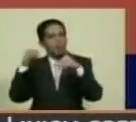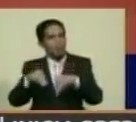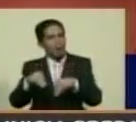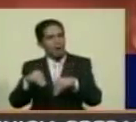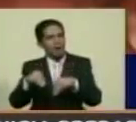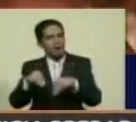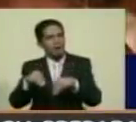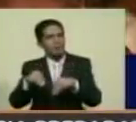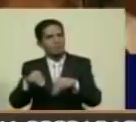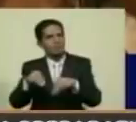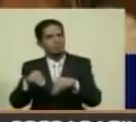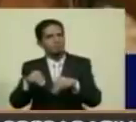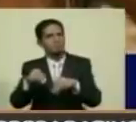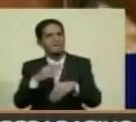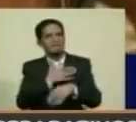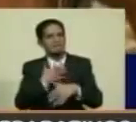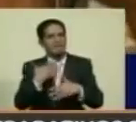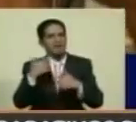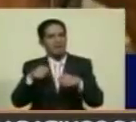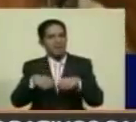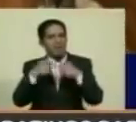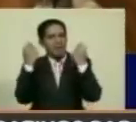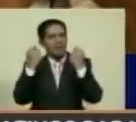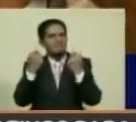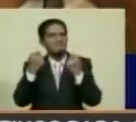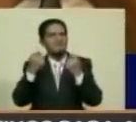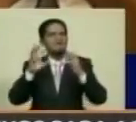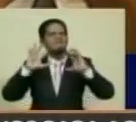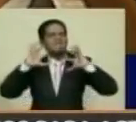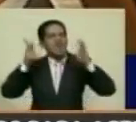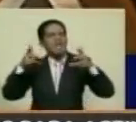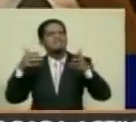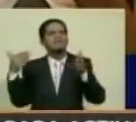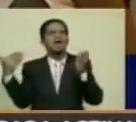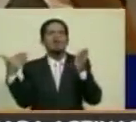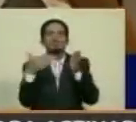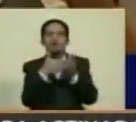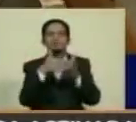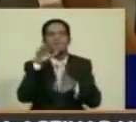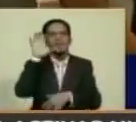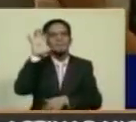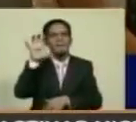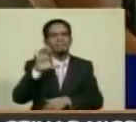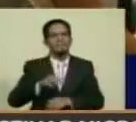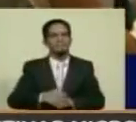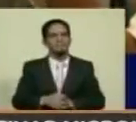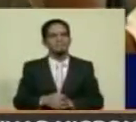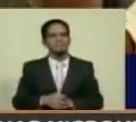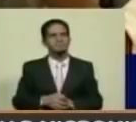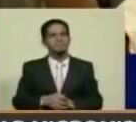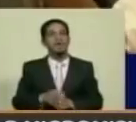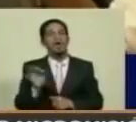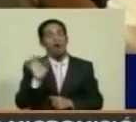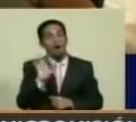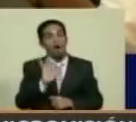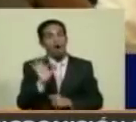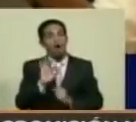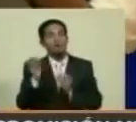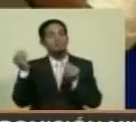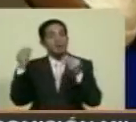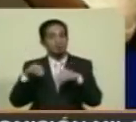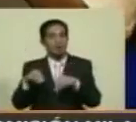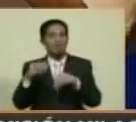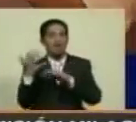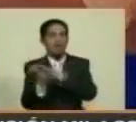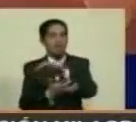con violencia de una fuerza militar contra la patria venezolana. O que esté de acuerdo con disturbios